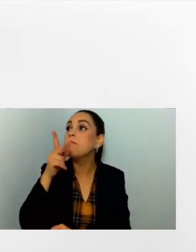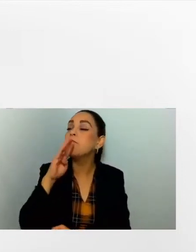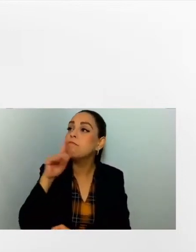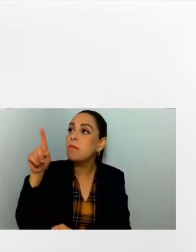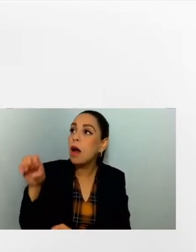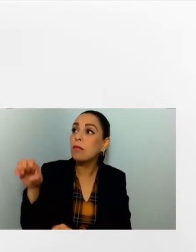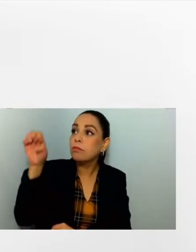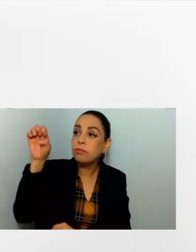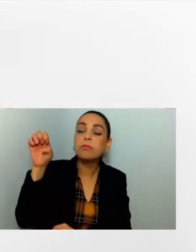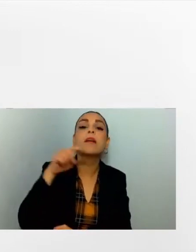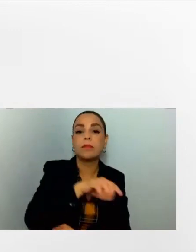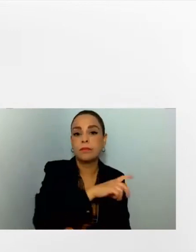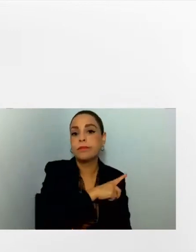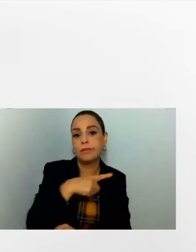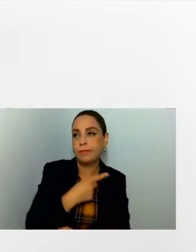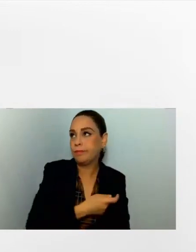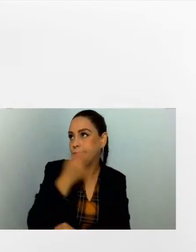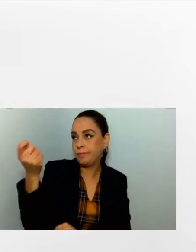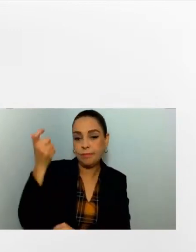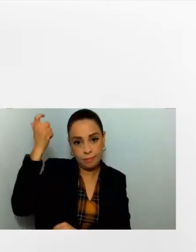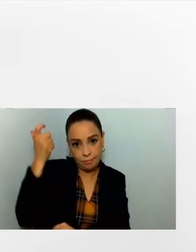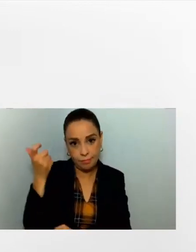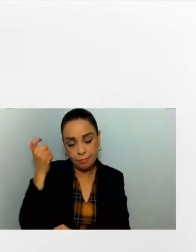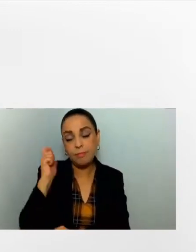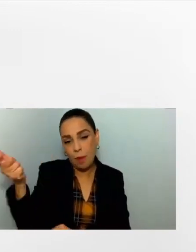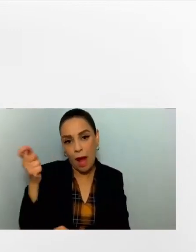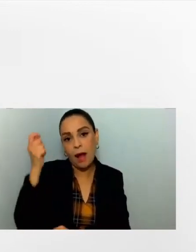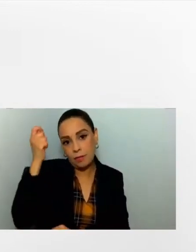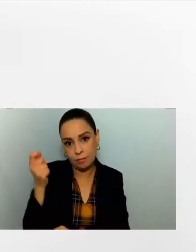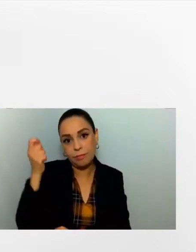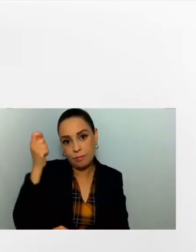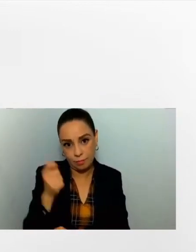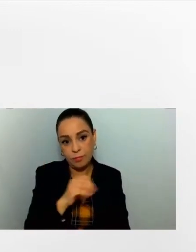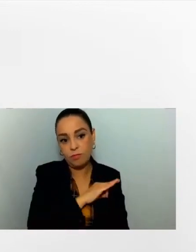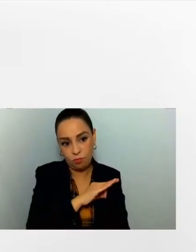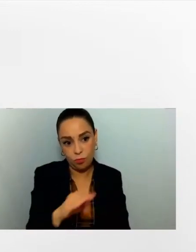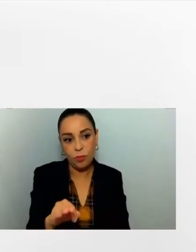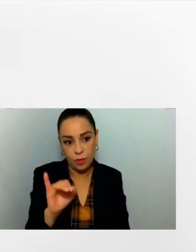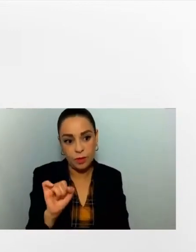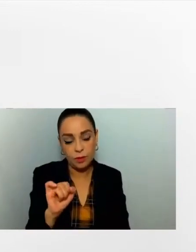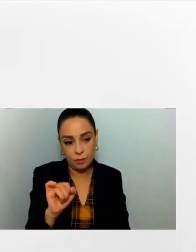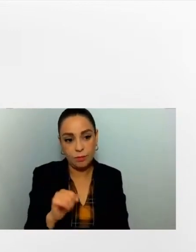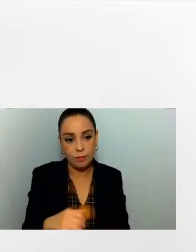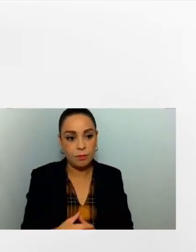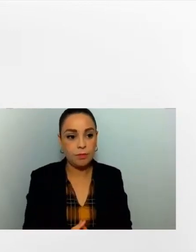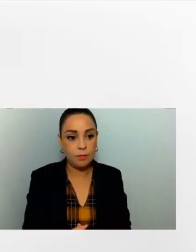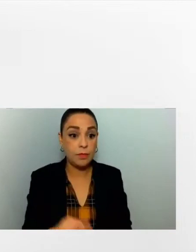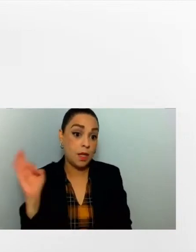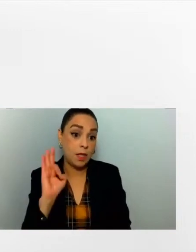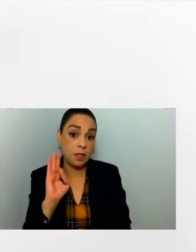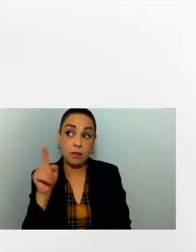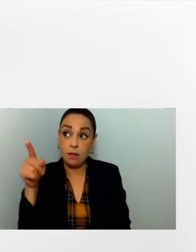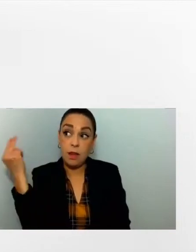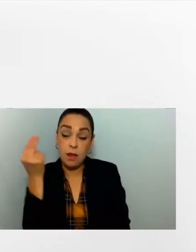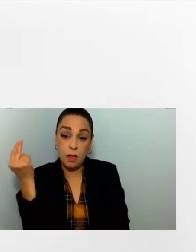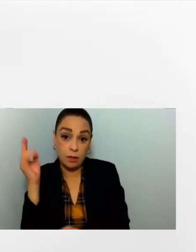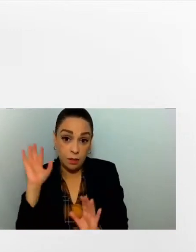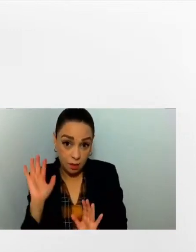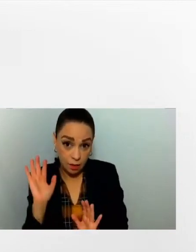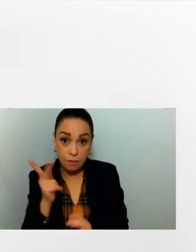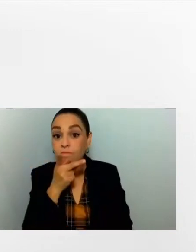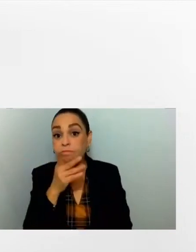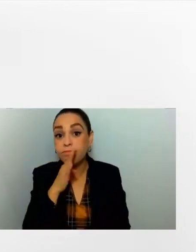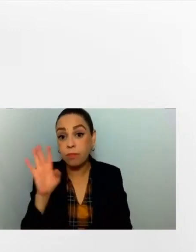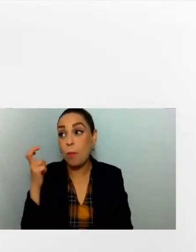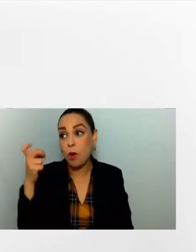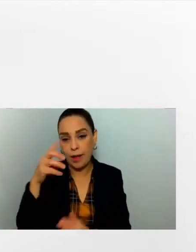madre, entonces ellos también tienen posibilidades de, si los llegan a necesitar, porque ese es uno de los criterios